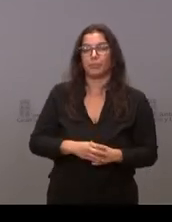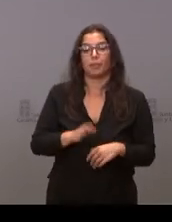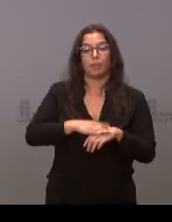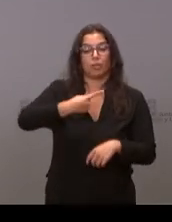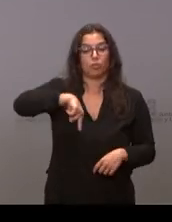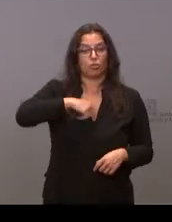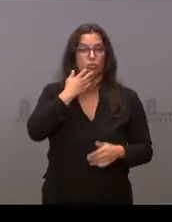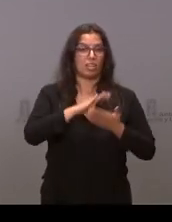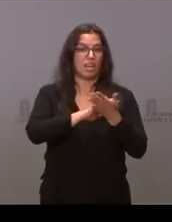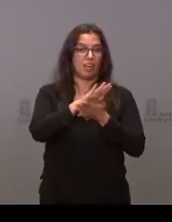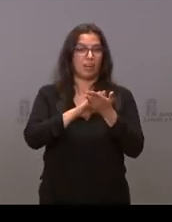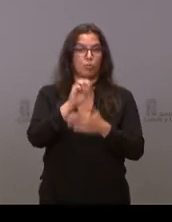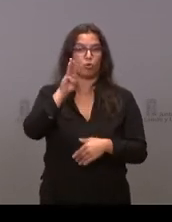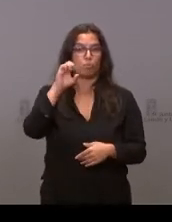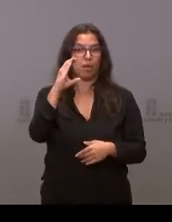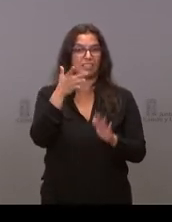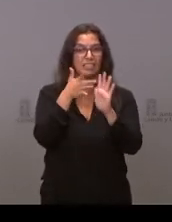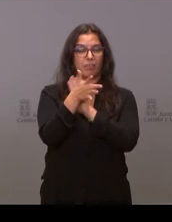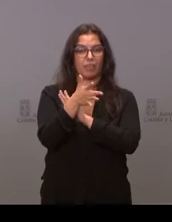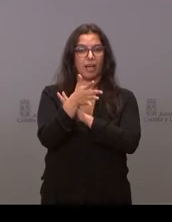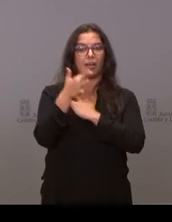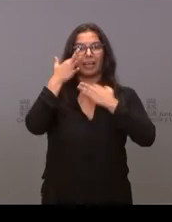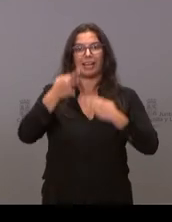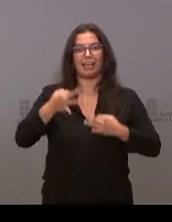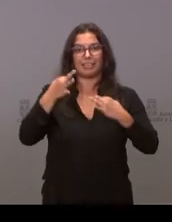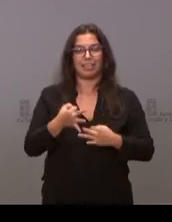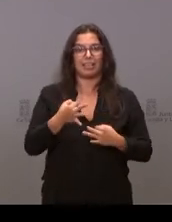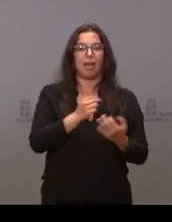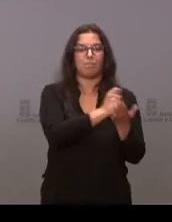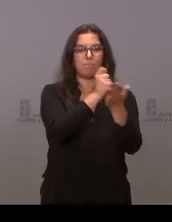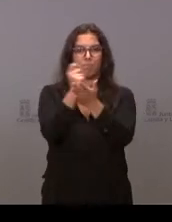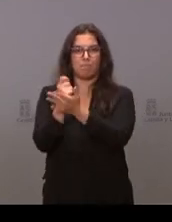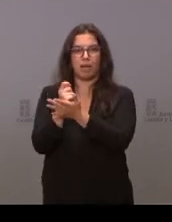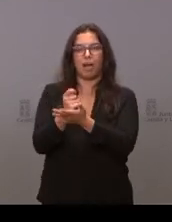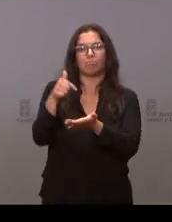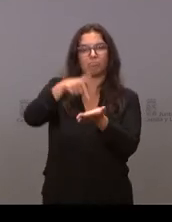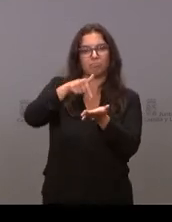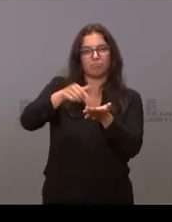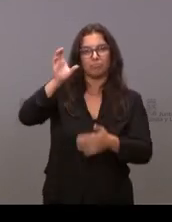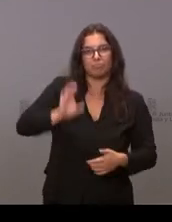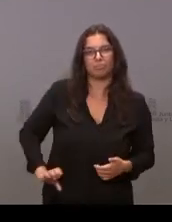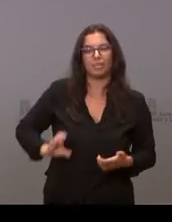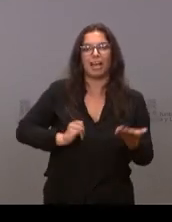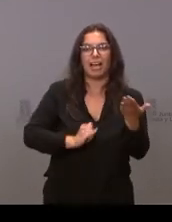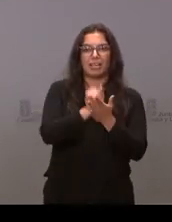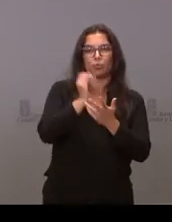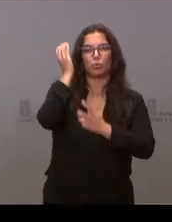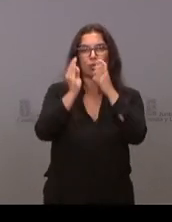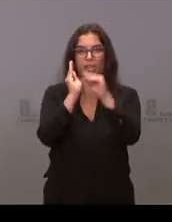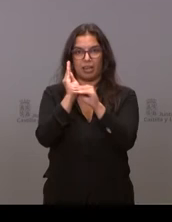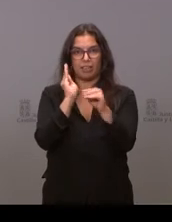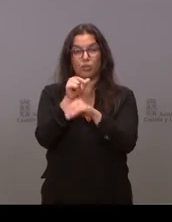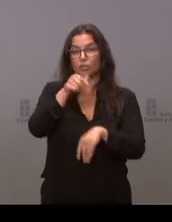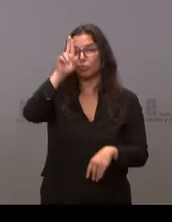agraria común, es hablar de la garantía de las rentas de los agricultores y ganaderos. Esta es la razón